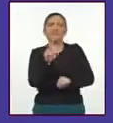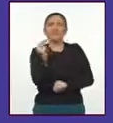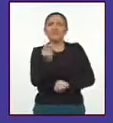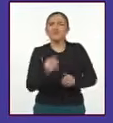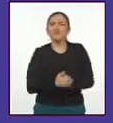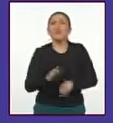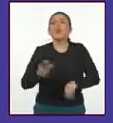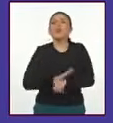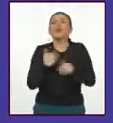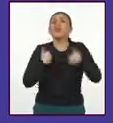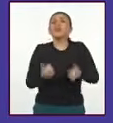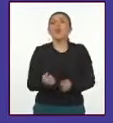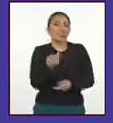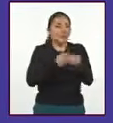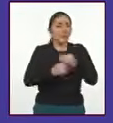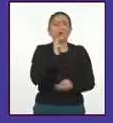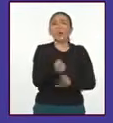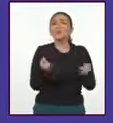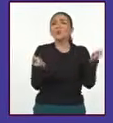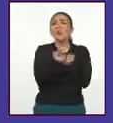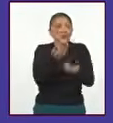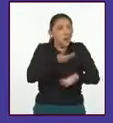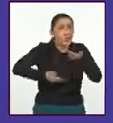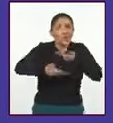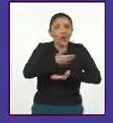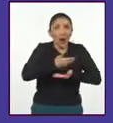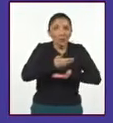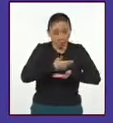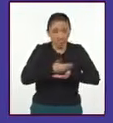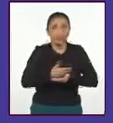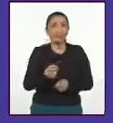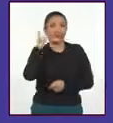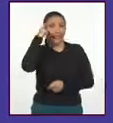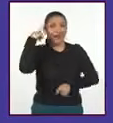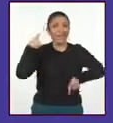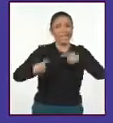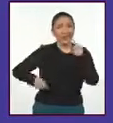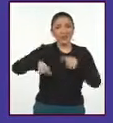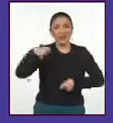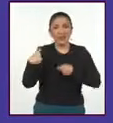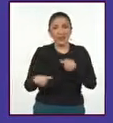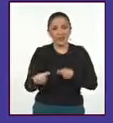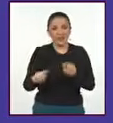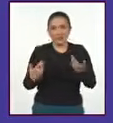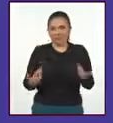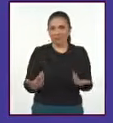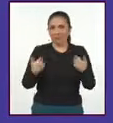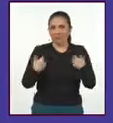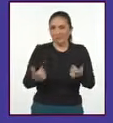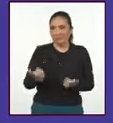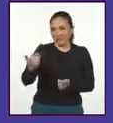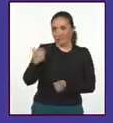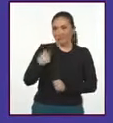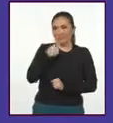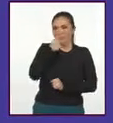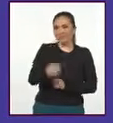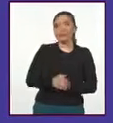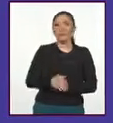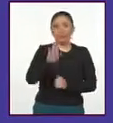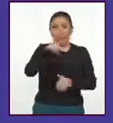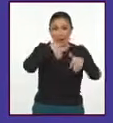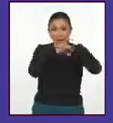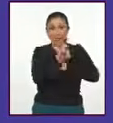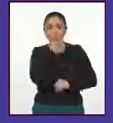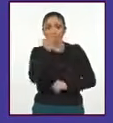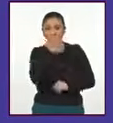entendido de que todos somos iguales. El tener flexibilidad. Ya les mencionaba antes, en el contexto escolar